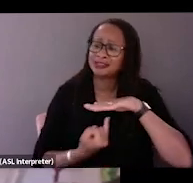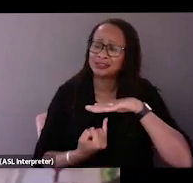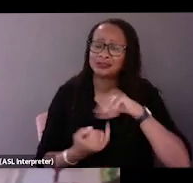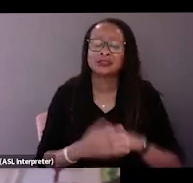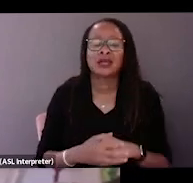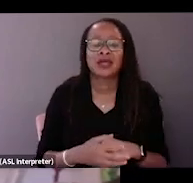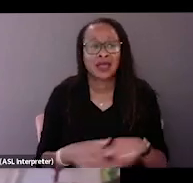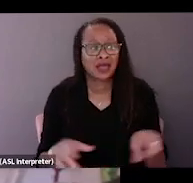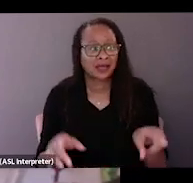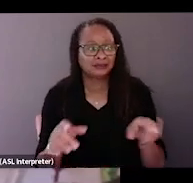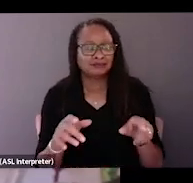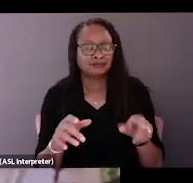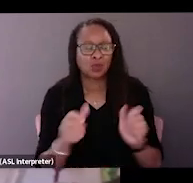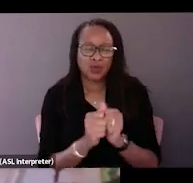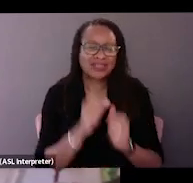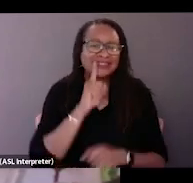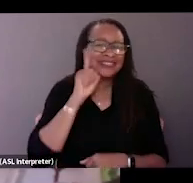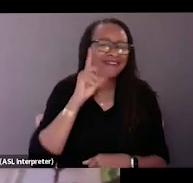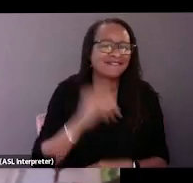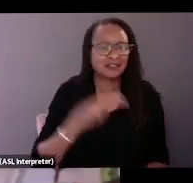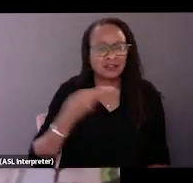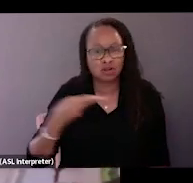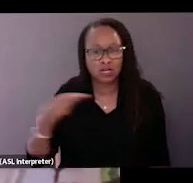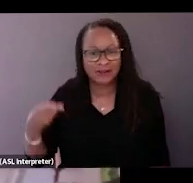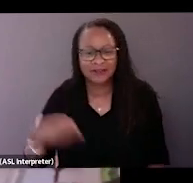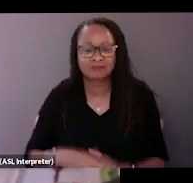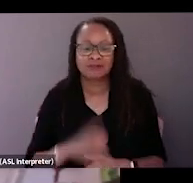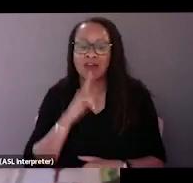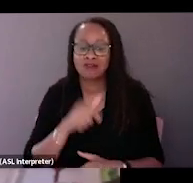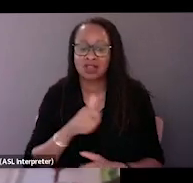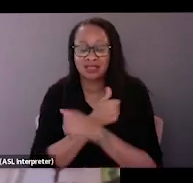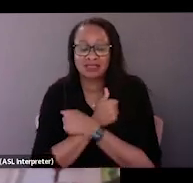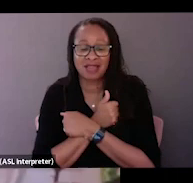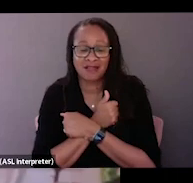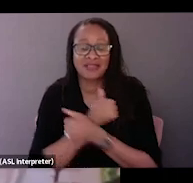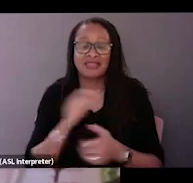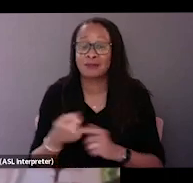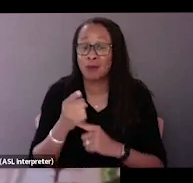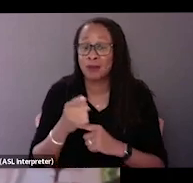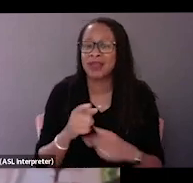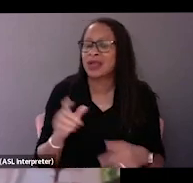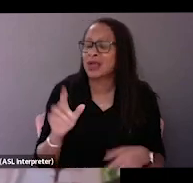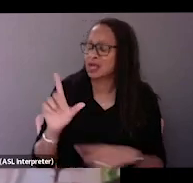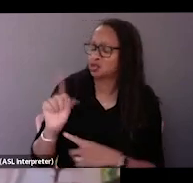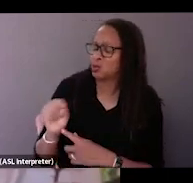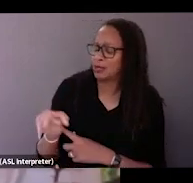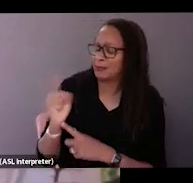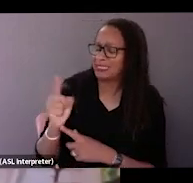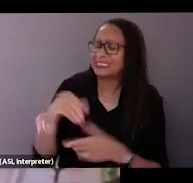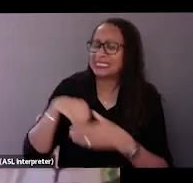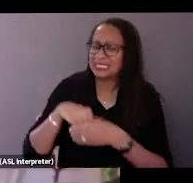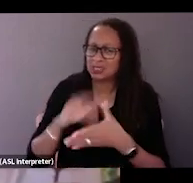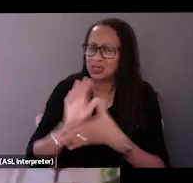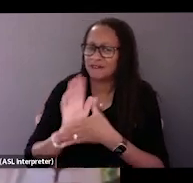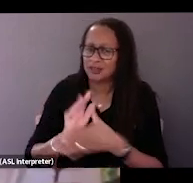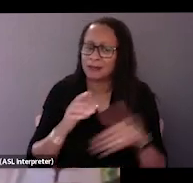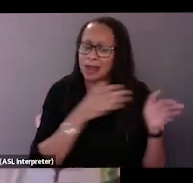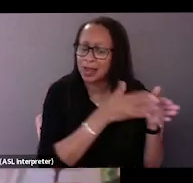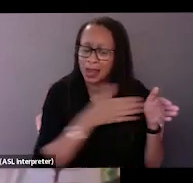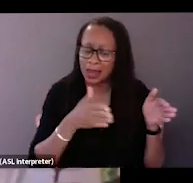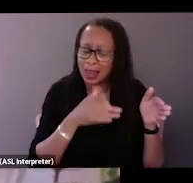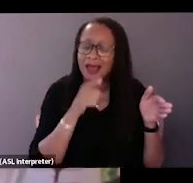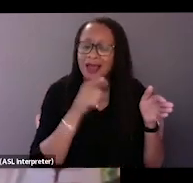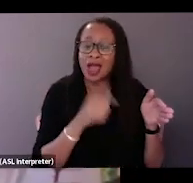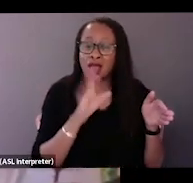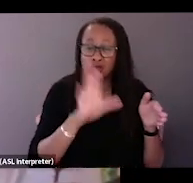hard of hearing. And I really loved this moment about 20 minutes into the film where your camera that is